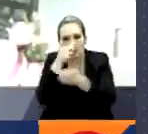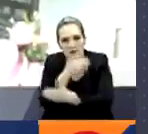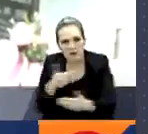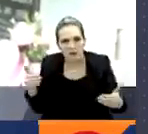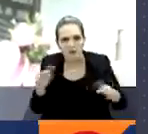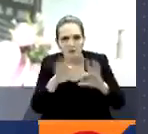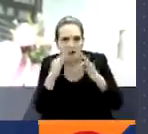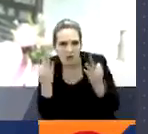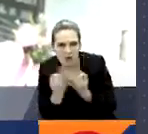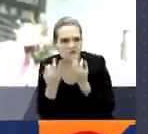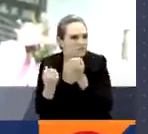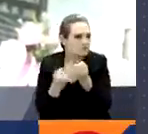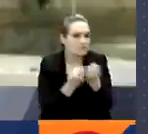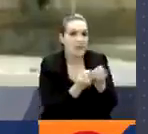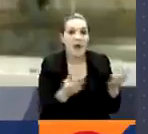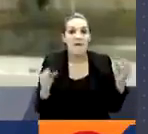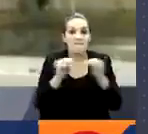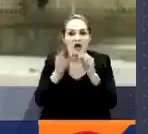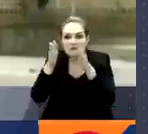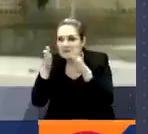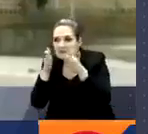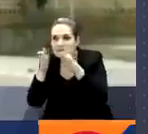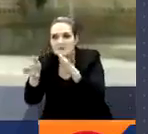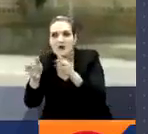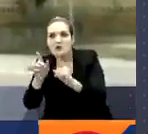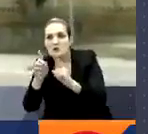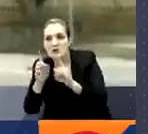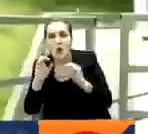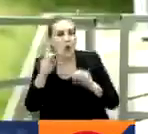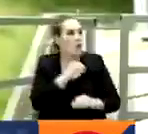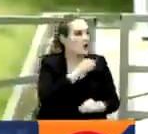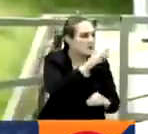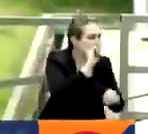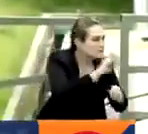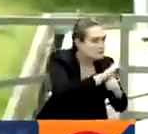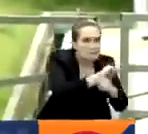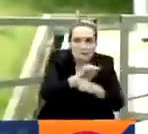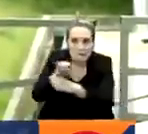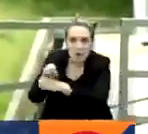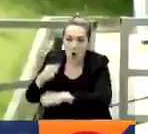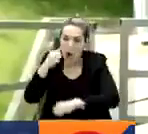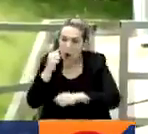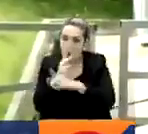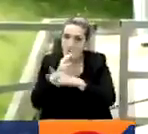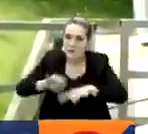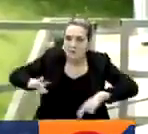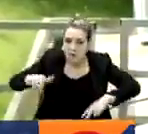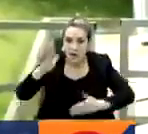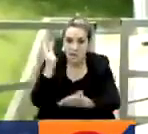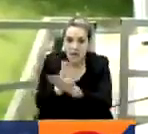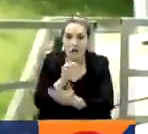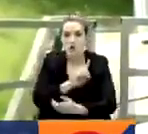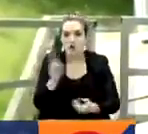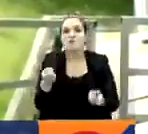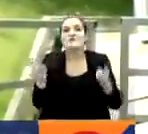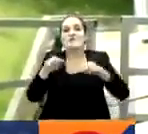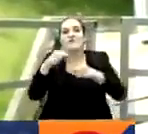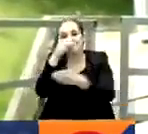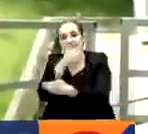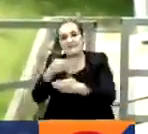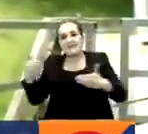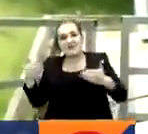Además, custodiarán cementerios y acompañarán centros religiosos. También el grupo de infancia y adolescencia realizará una campaña de